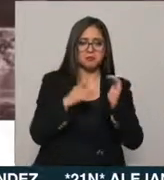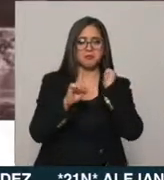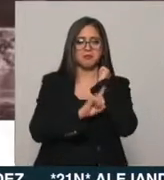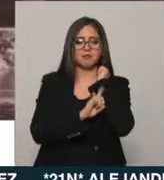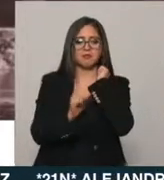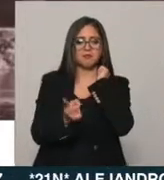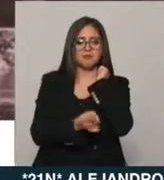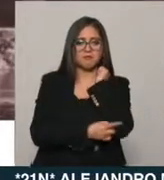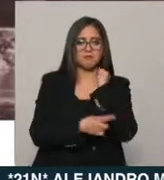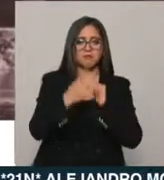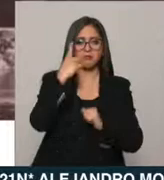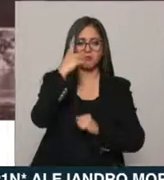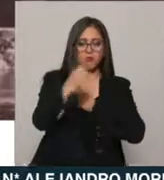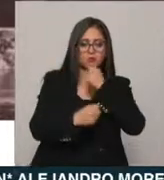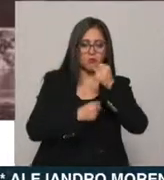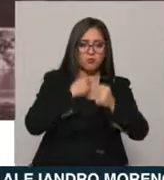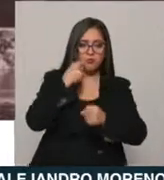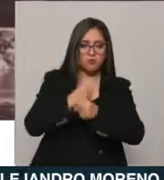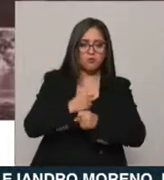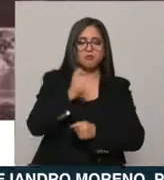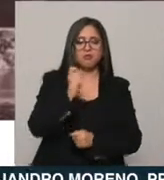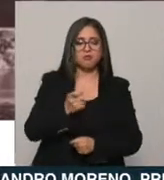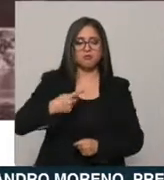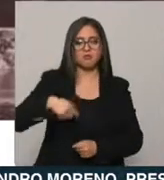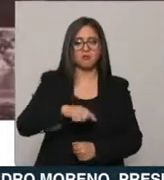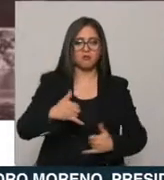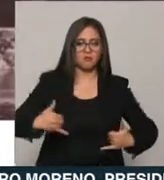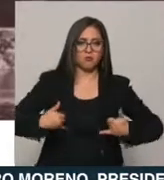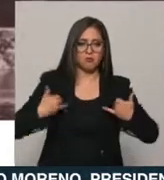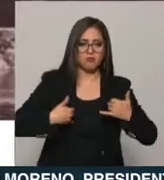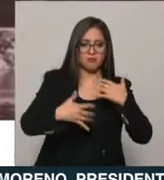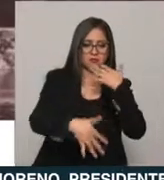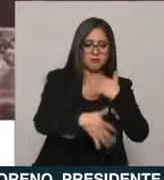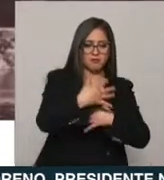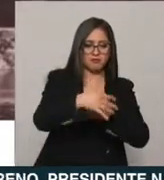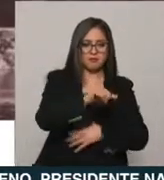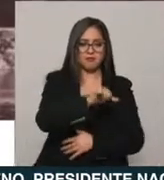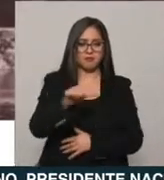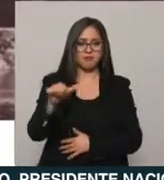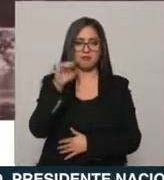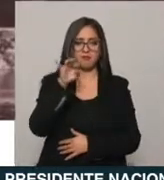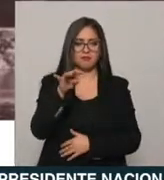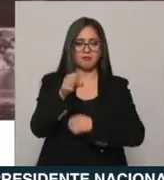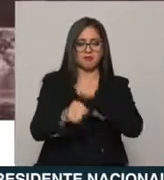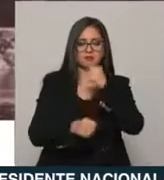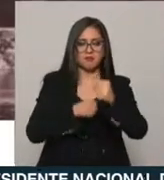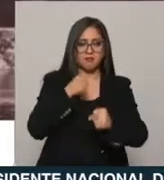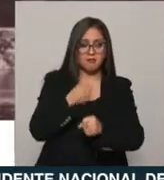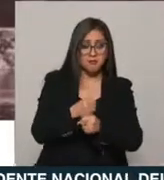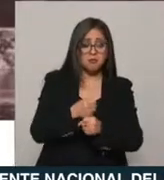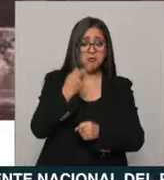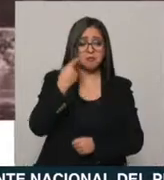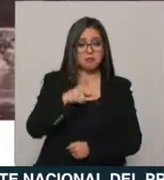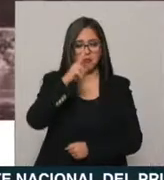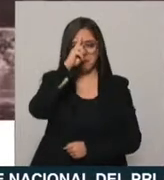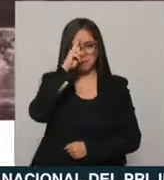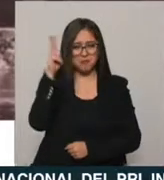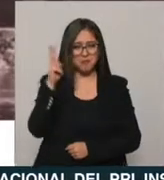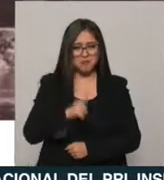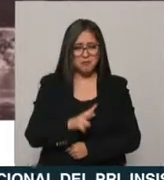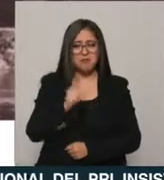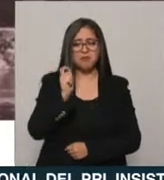embarazos cada año en adolescentes de 15 a 19 años y peor aún, tenemos alrededor